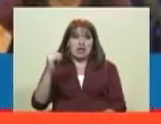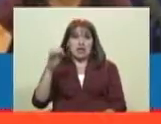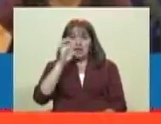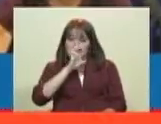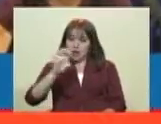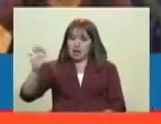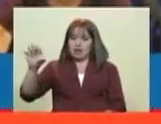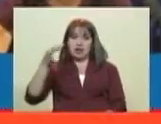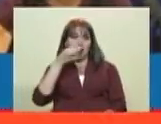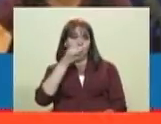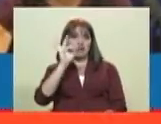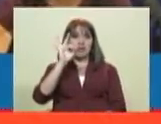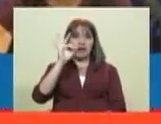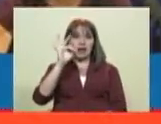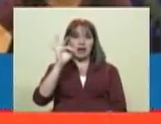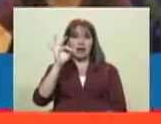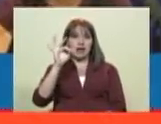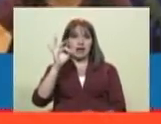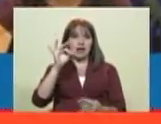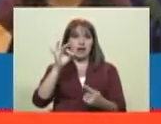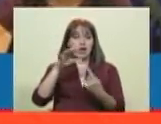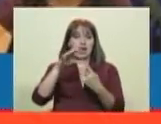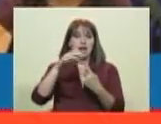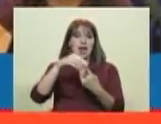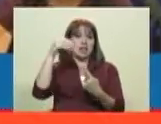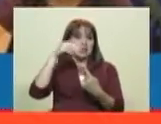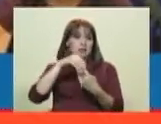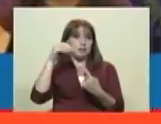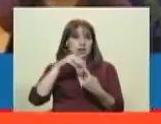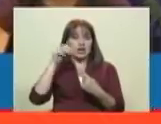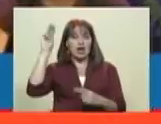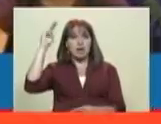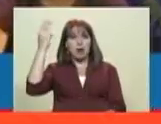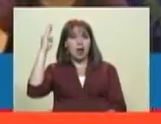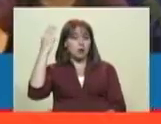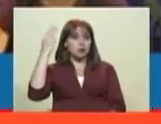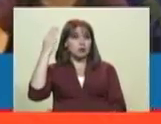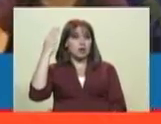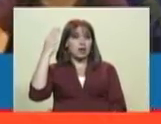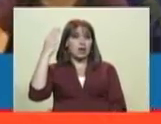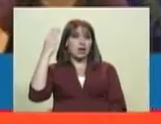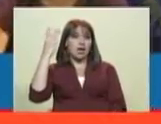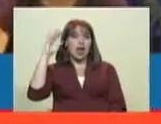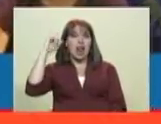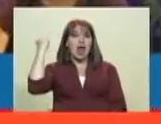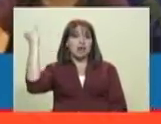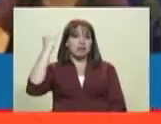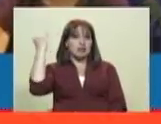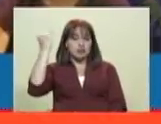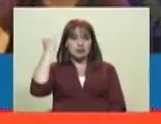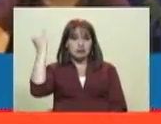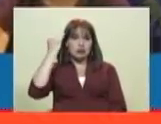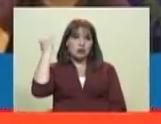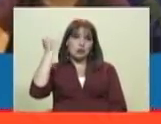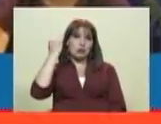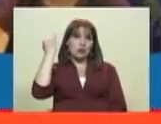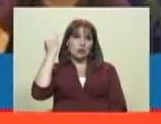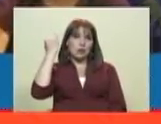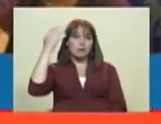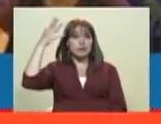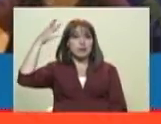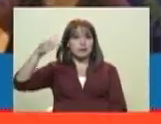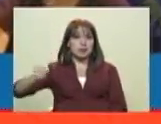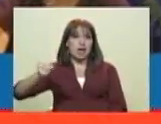Cafetal, de Altamira, de Baruta, de Latillo, de